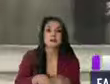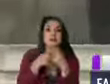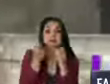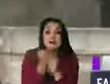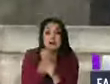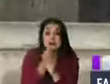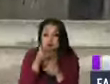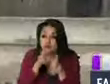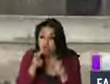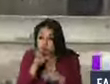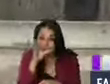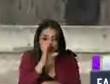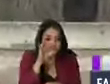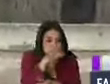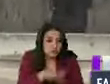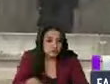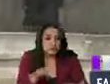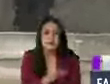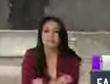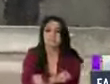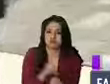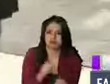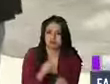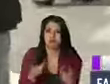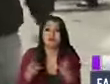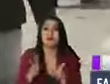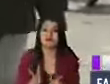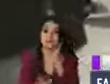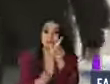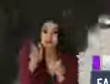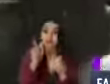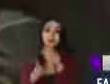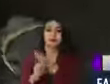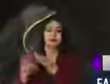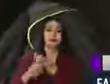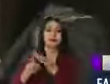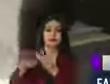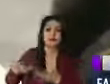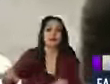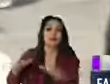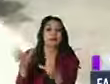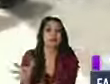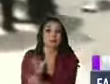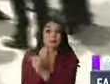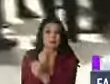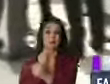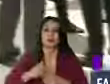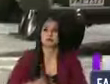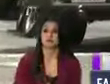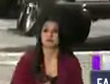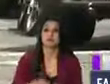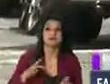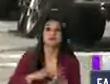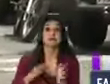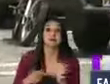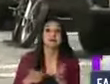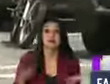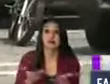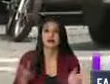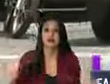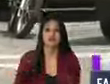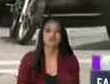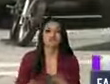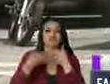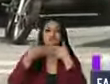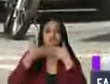de detección de los explosivos, además de la evacuación de las personas hasta un sitio seguro, lo que involucra incluso el cierre